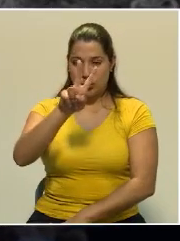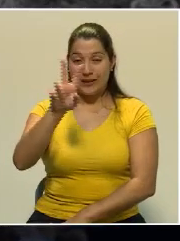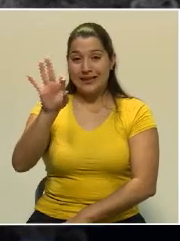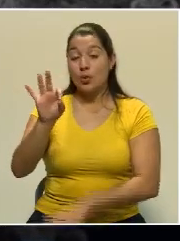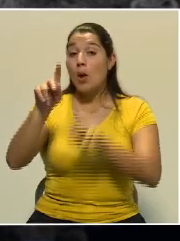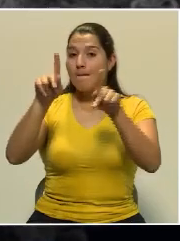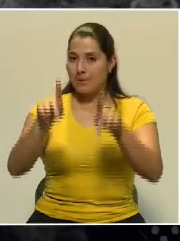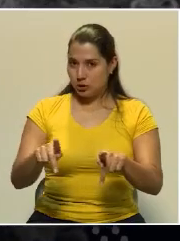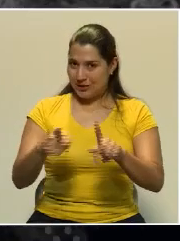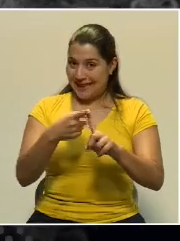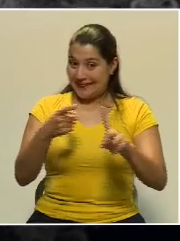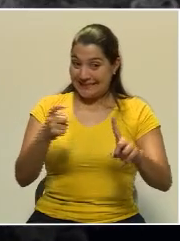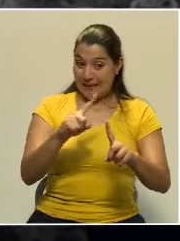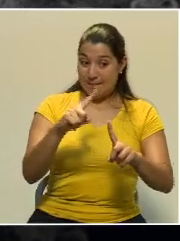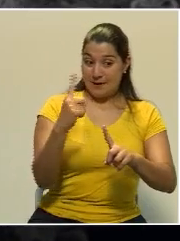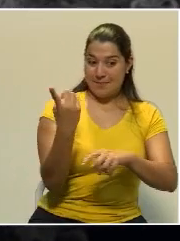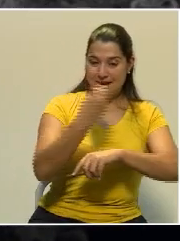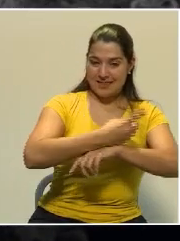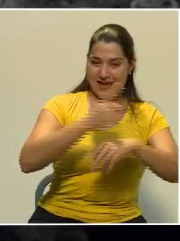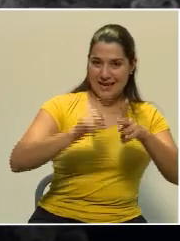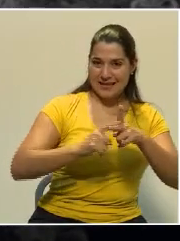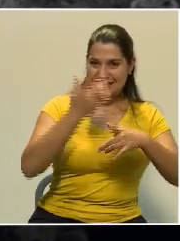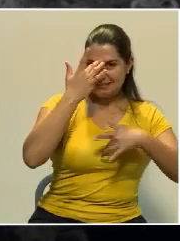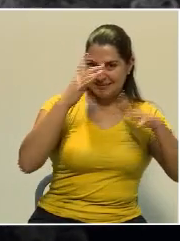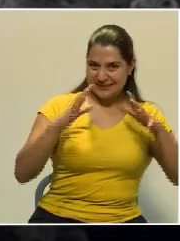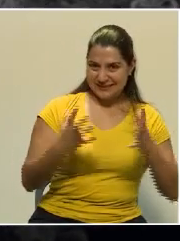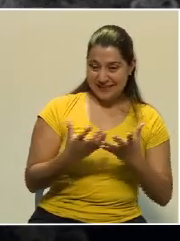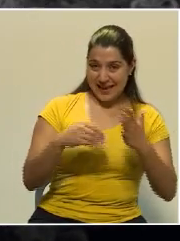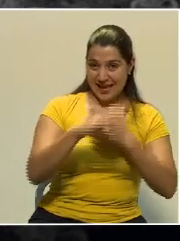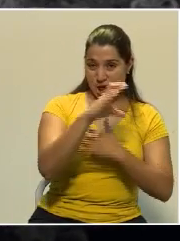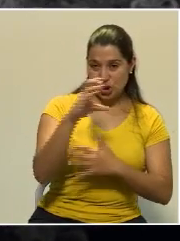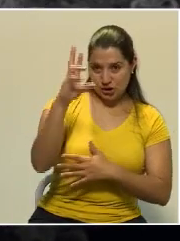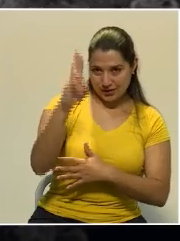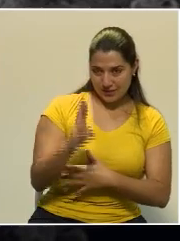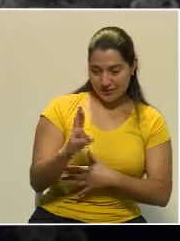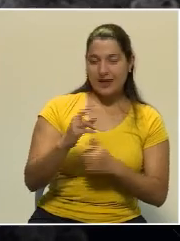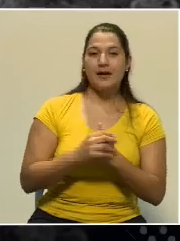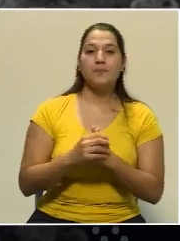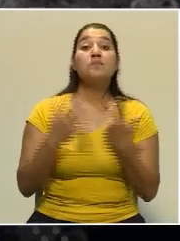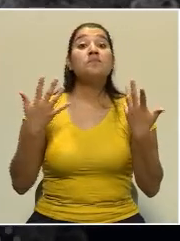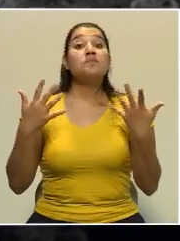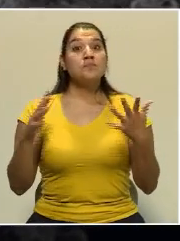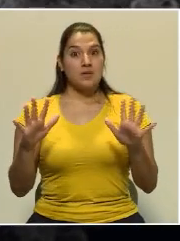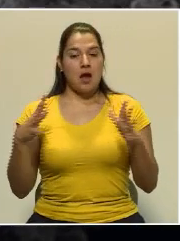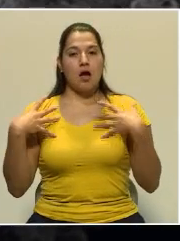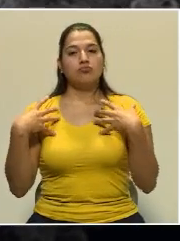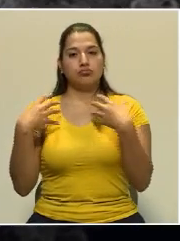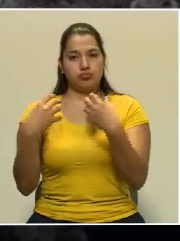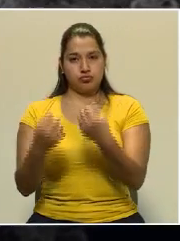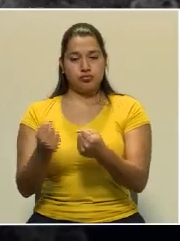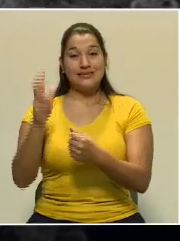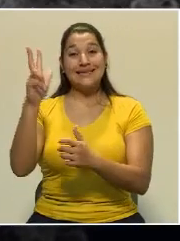13.129 desde que inició la pandemia. En ese mismo periodo ya hay recuperadas de la enfermedad